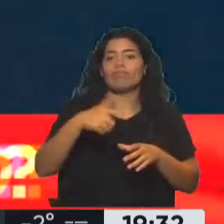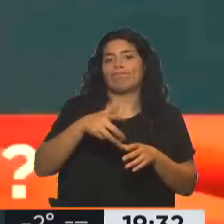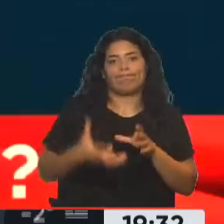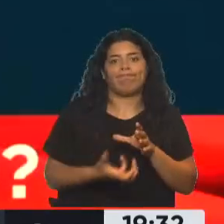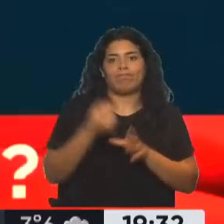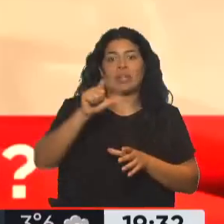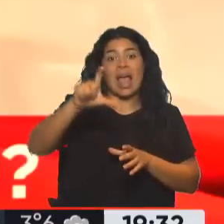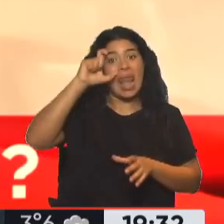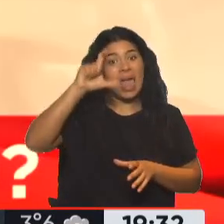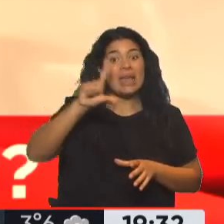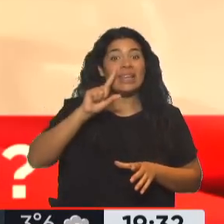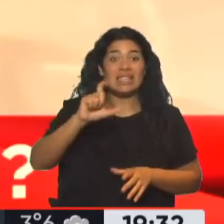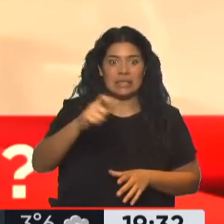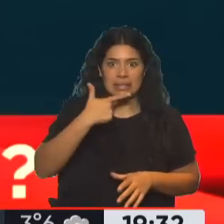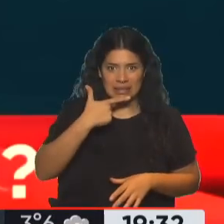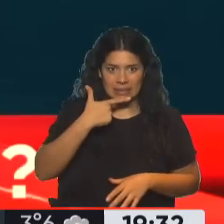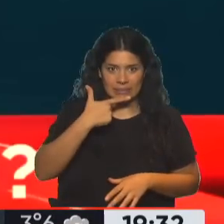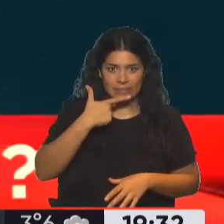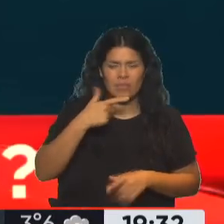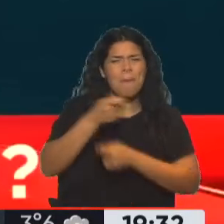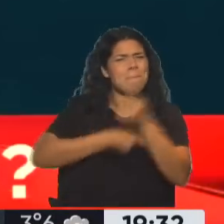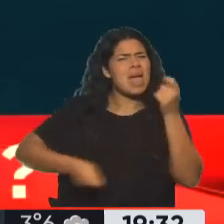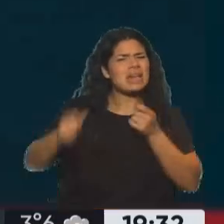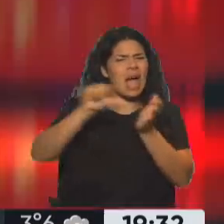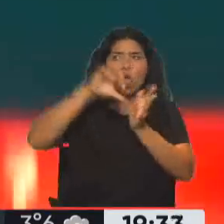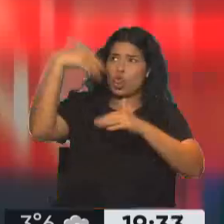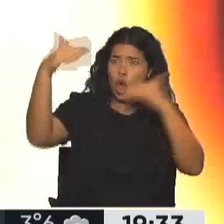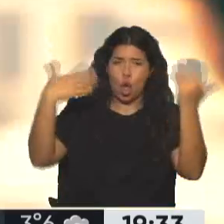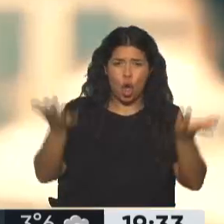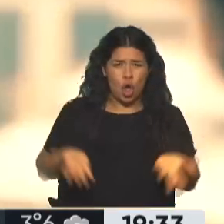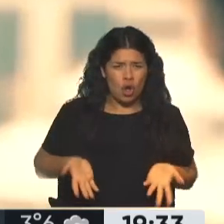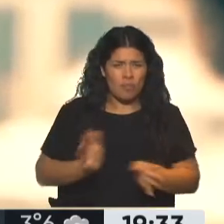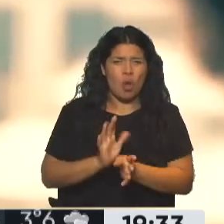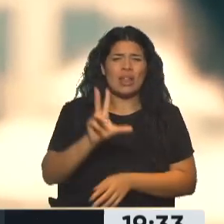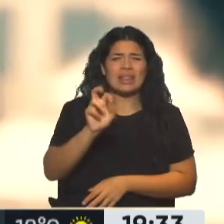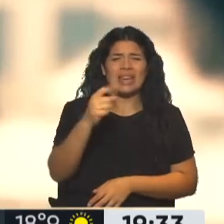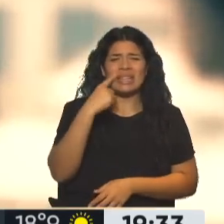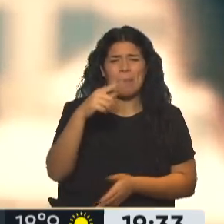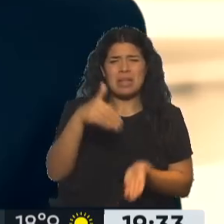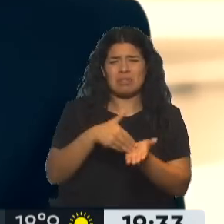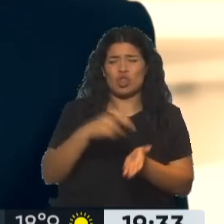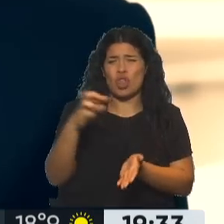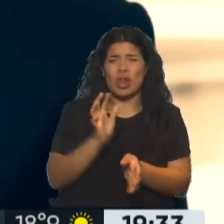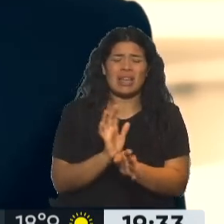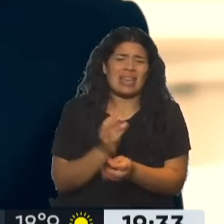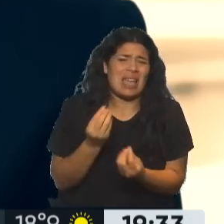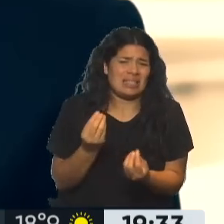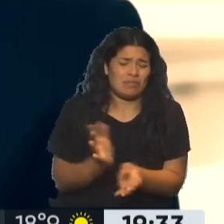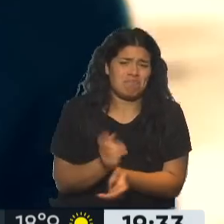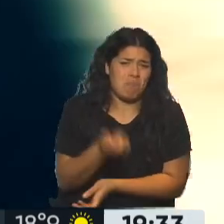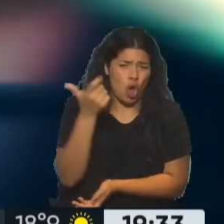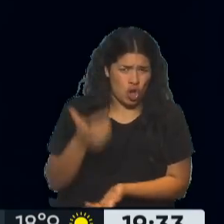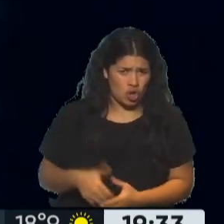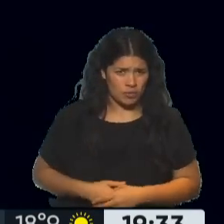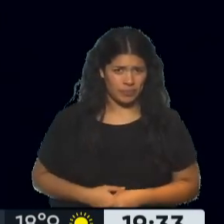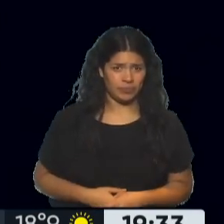ELIX. En el mercado internacional, 30.000 millones de dólares es una moneda. ¿Qué haces si el Congreso dice no? Lo voy a